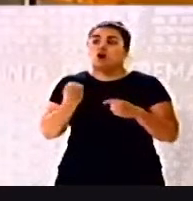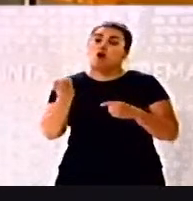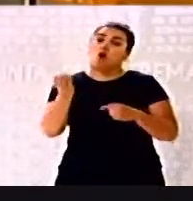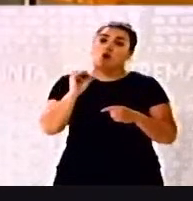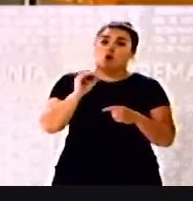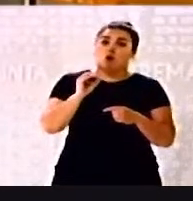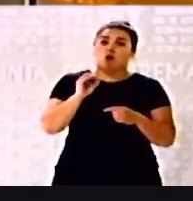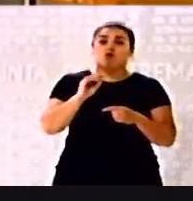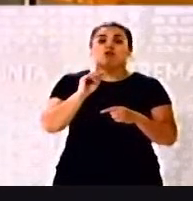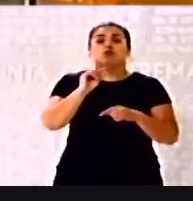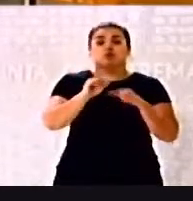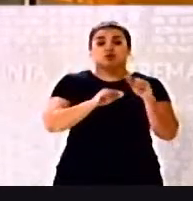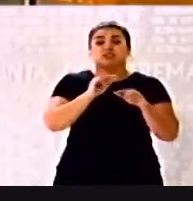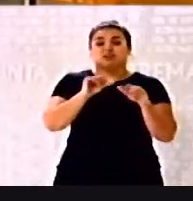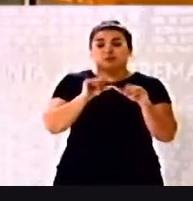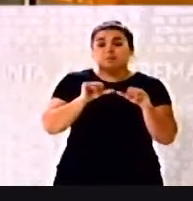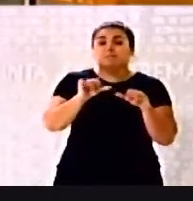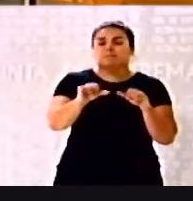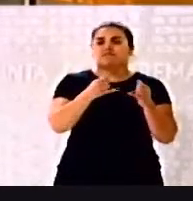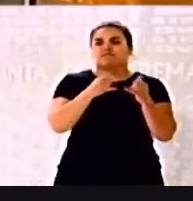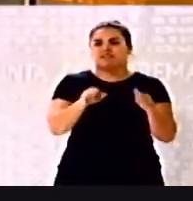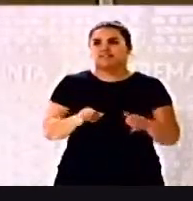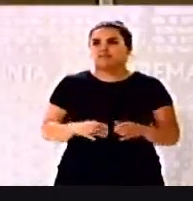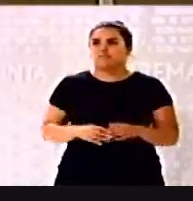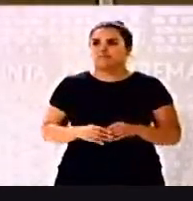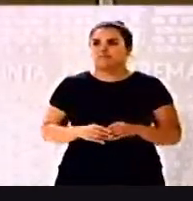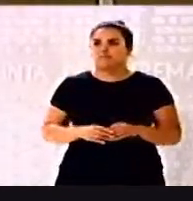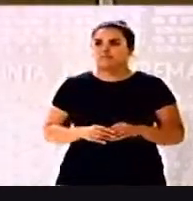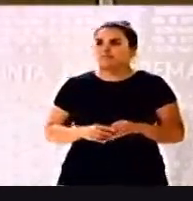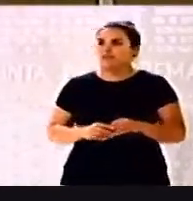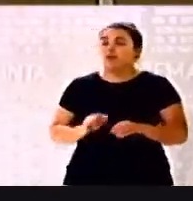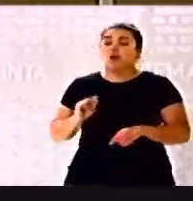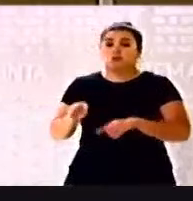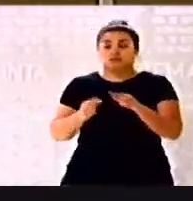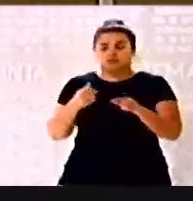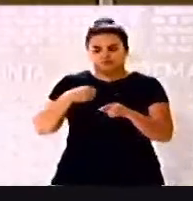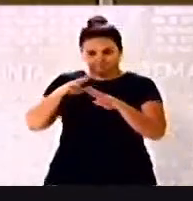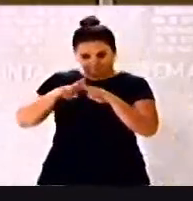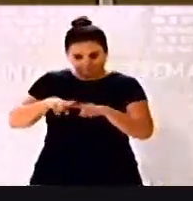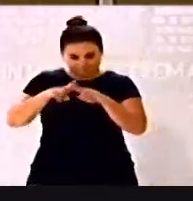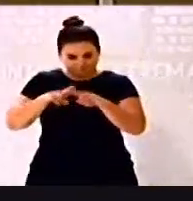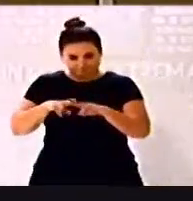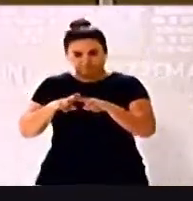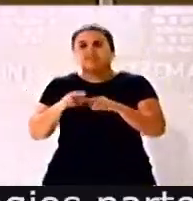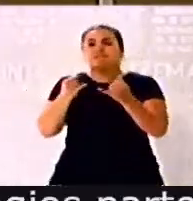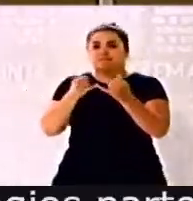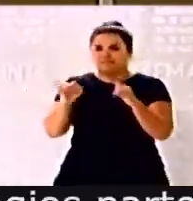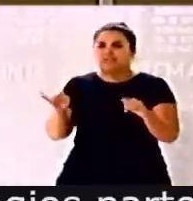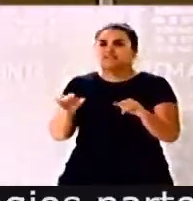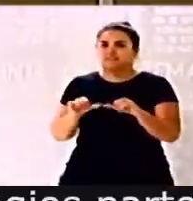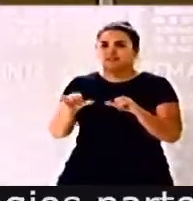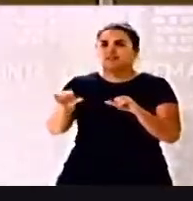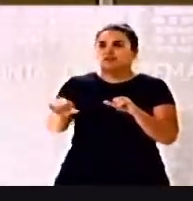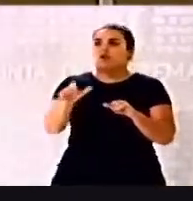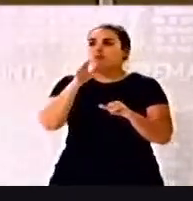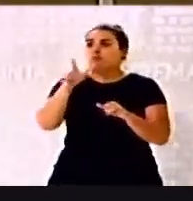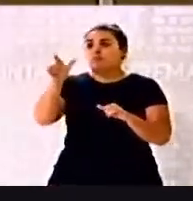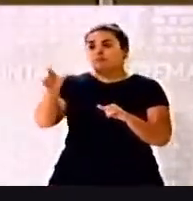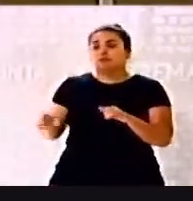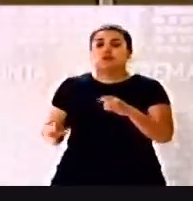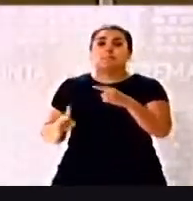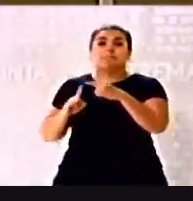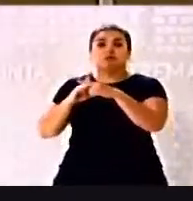los contagios parten de esa fiesta. Los contagios que estamos estudiando ahora mismo parten de esa fiesta al dar esta persona